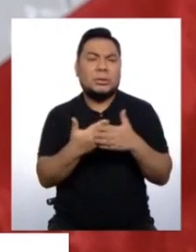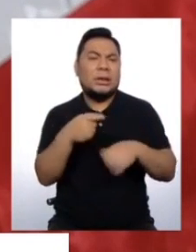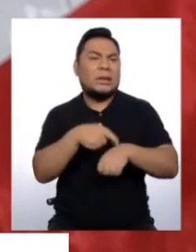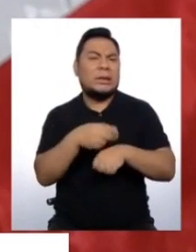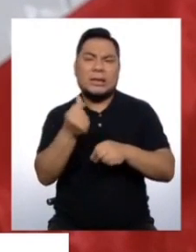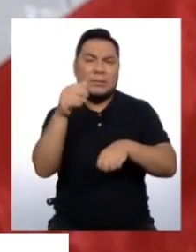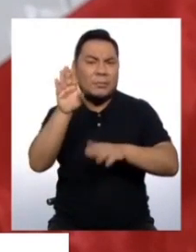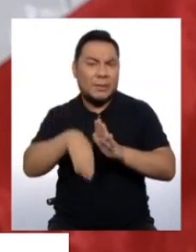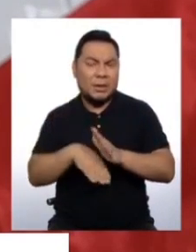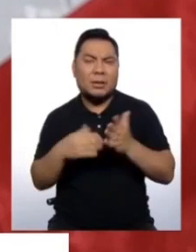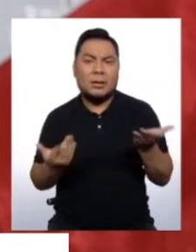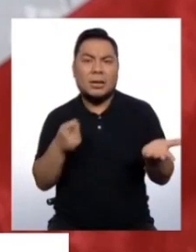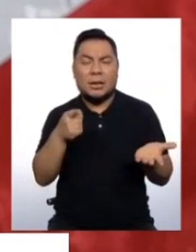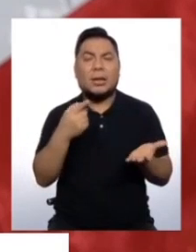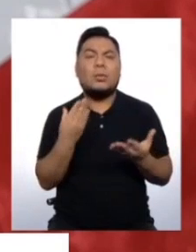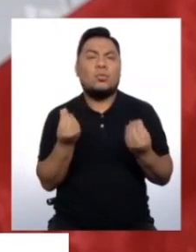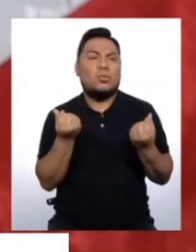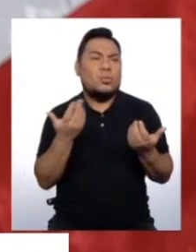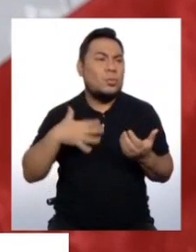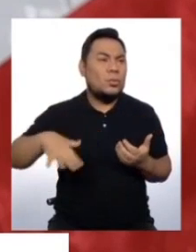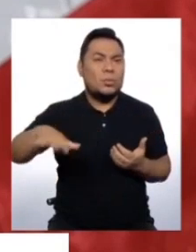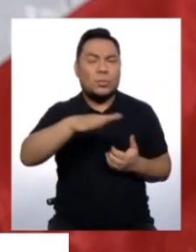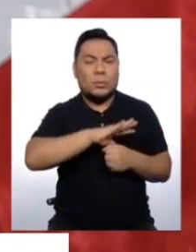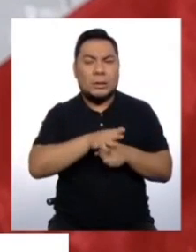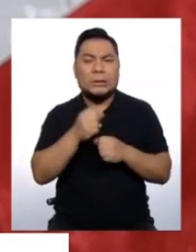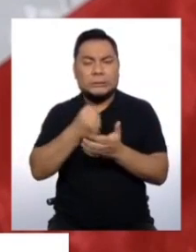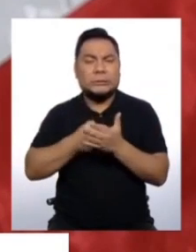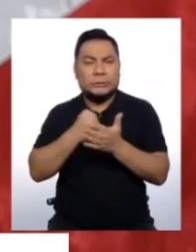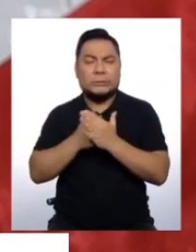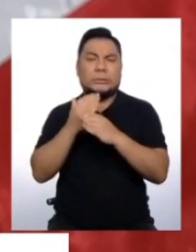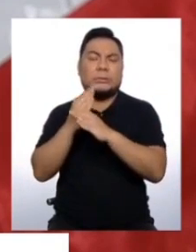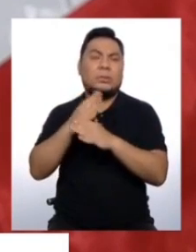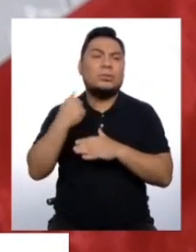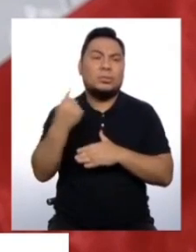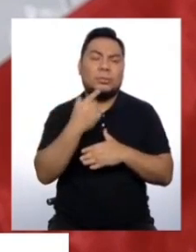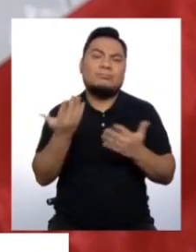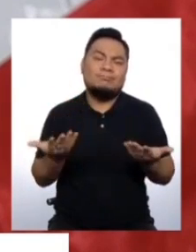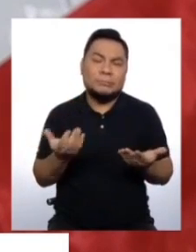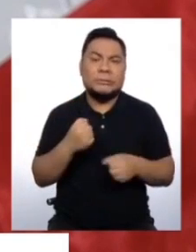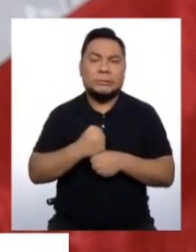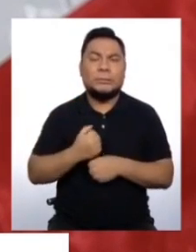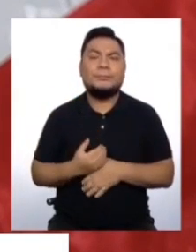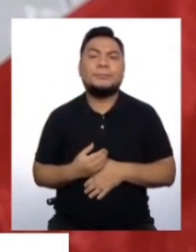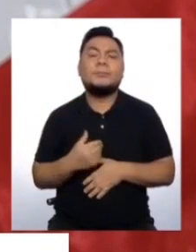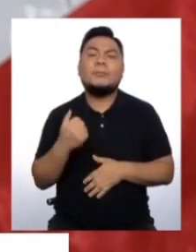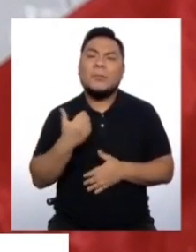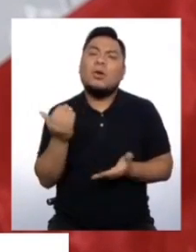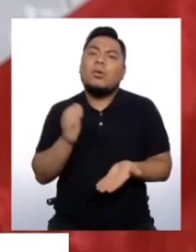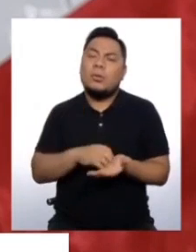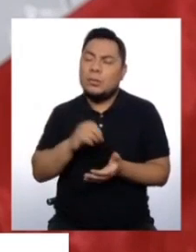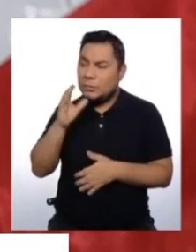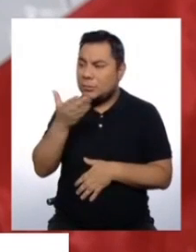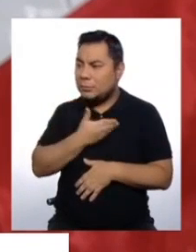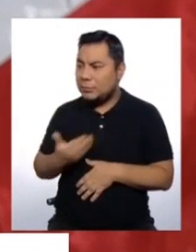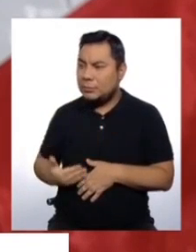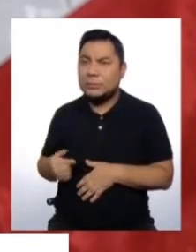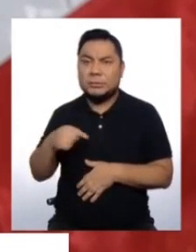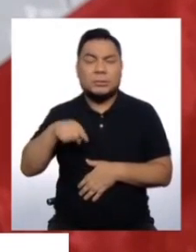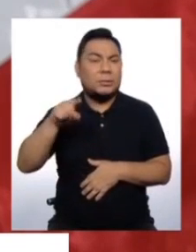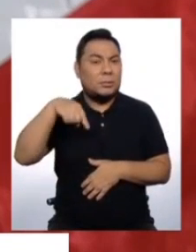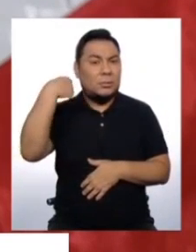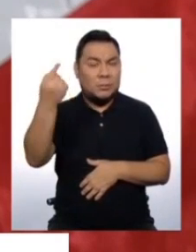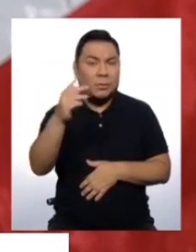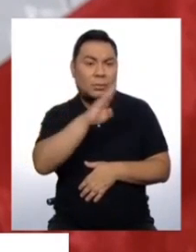más corto este delicado contencioso al cual todos estamos sometidos. Ratificamos, señor presidente, de que este